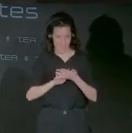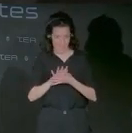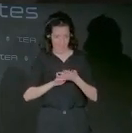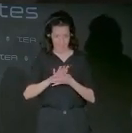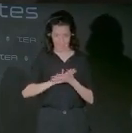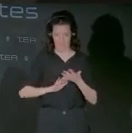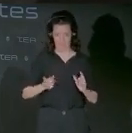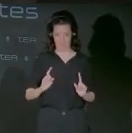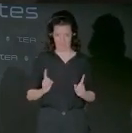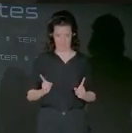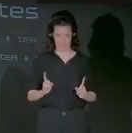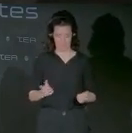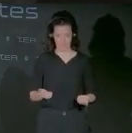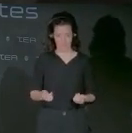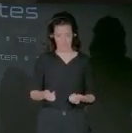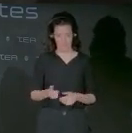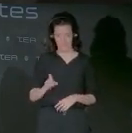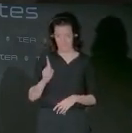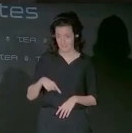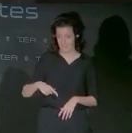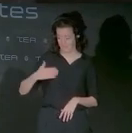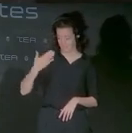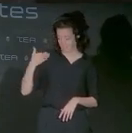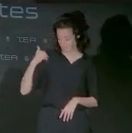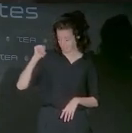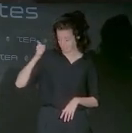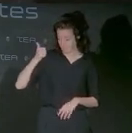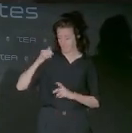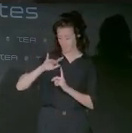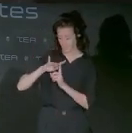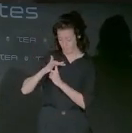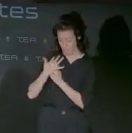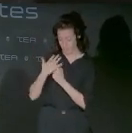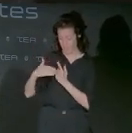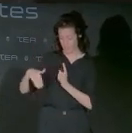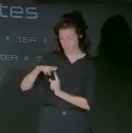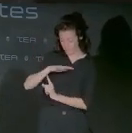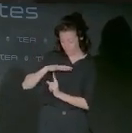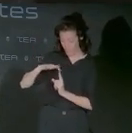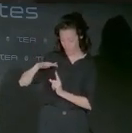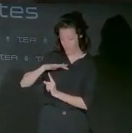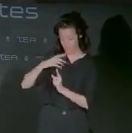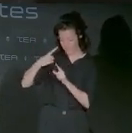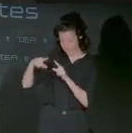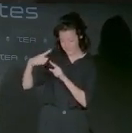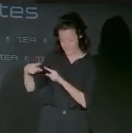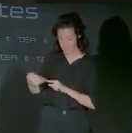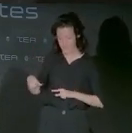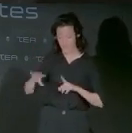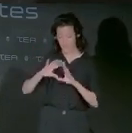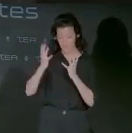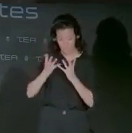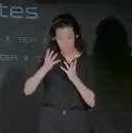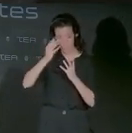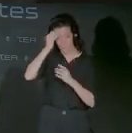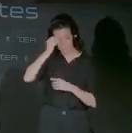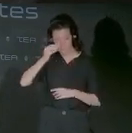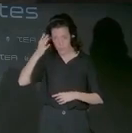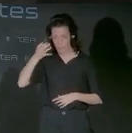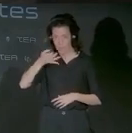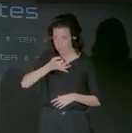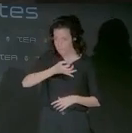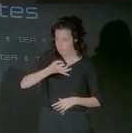trabajando desde hace tiempo a raíz de otras situaciones y otros entornos que no son el mundo virtual final